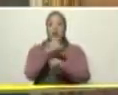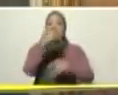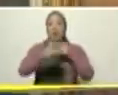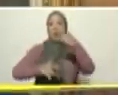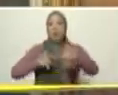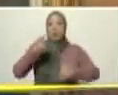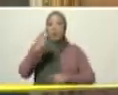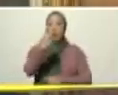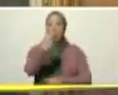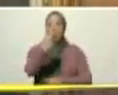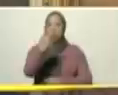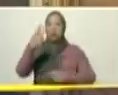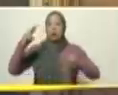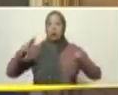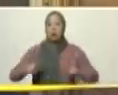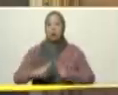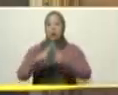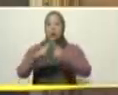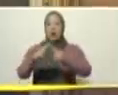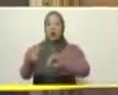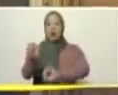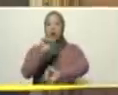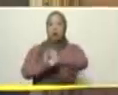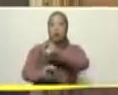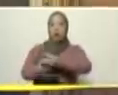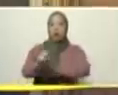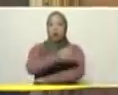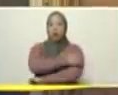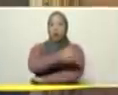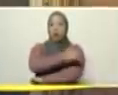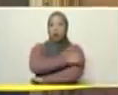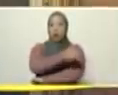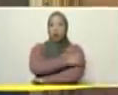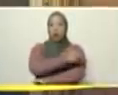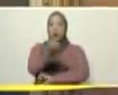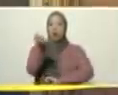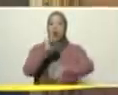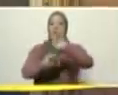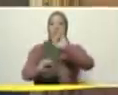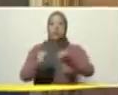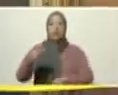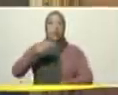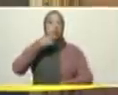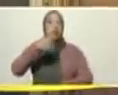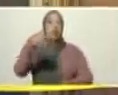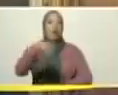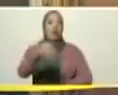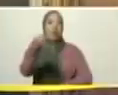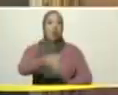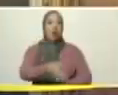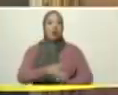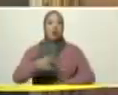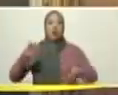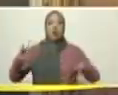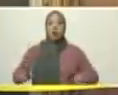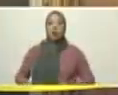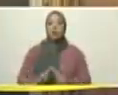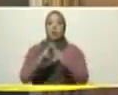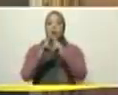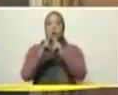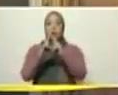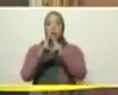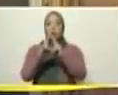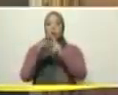encuentro internacional contra el fascismo en defensa de la verdad y el encuentro